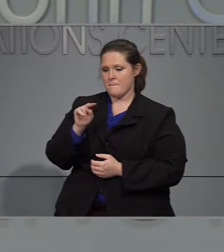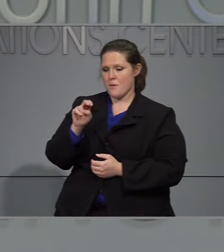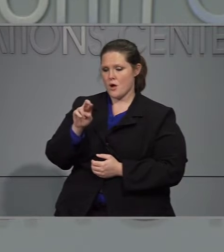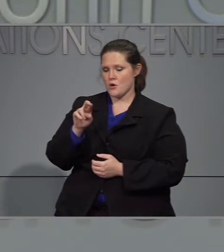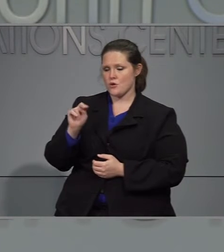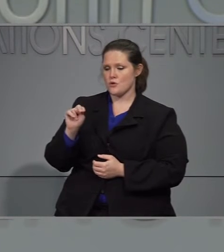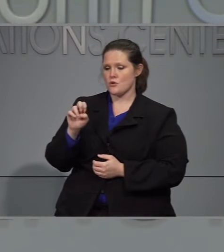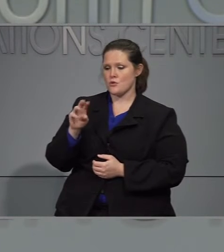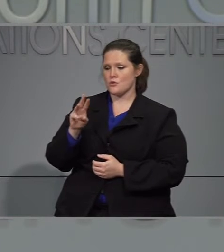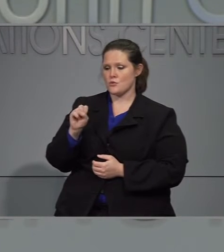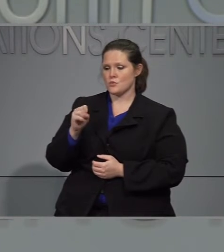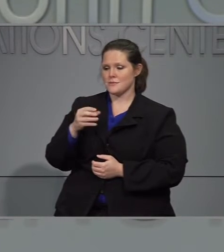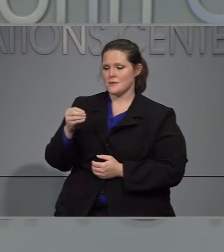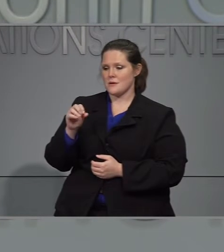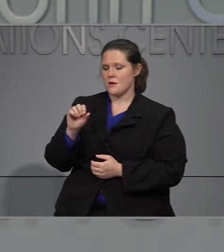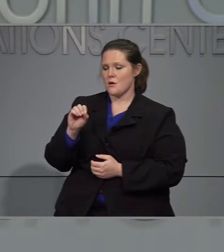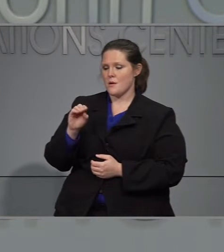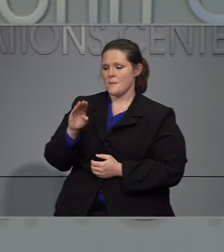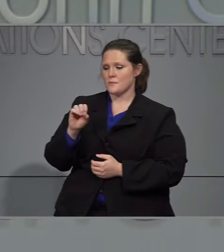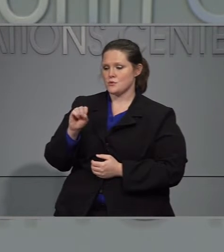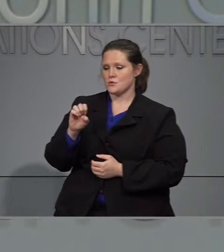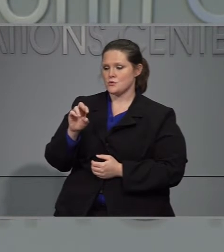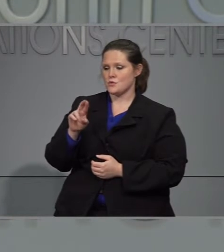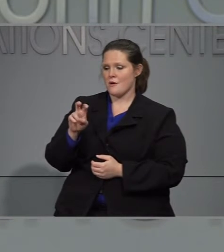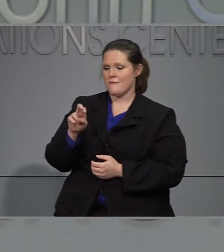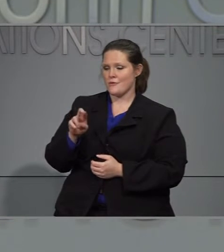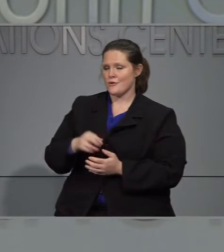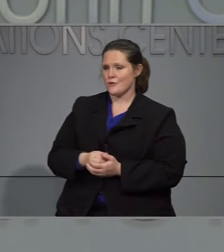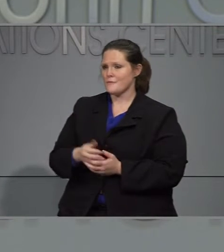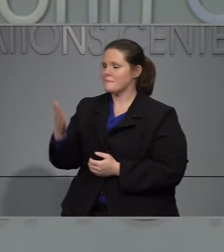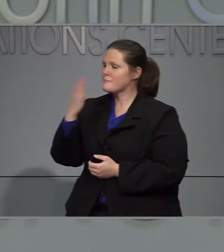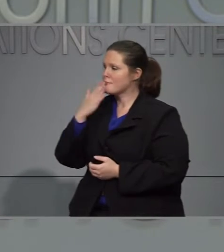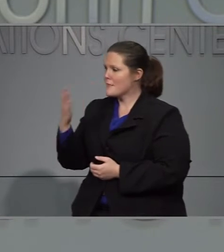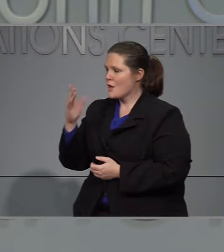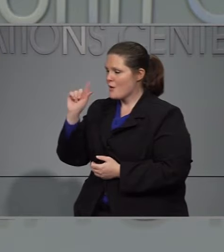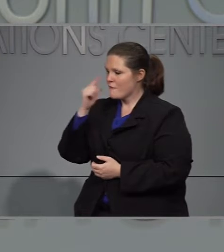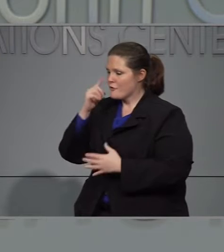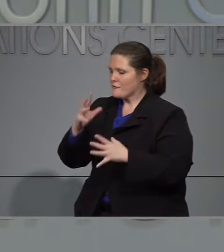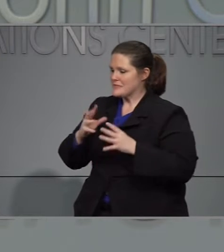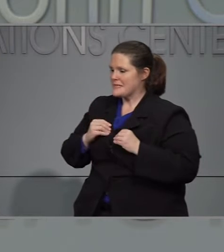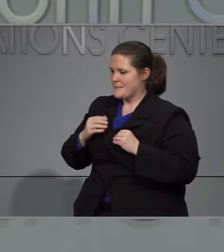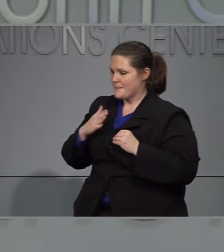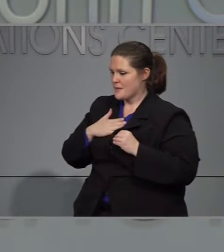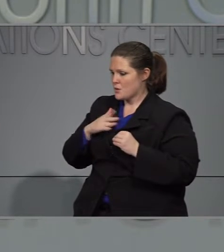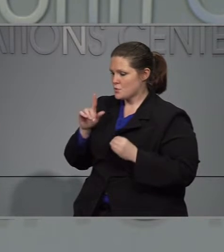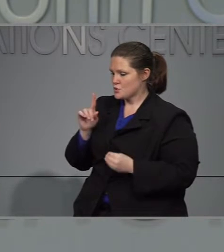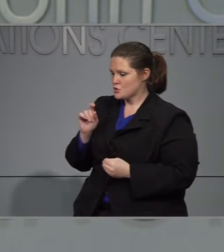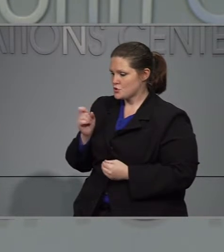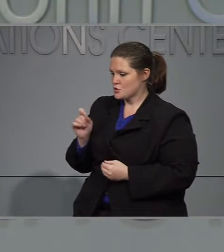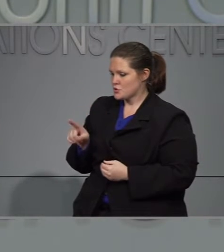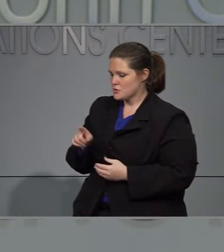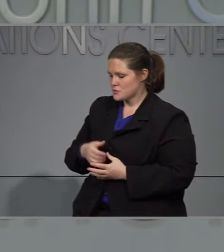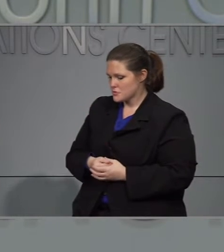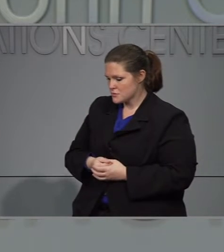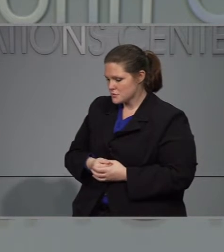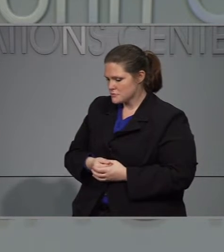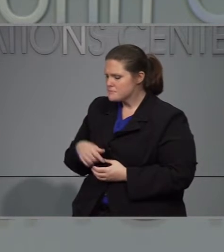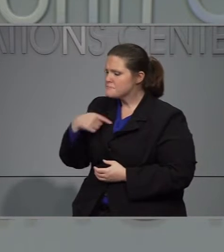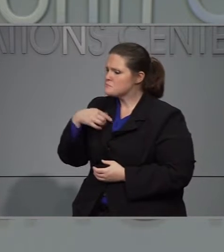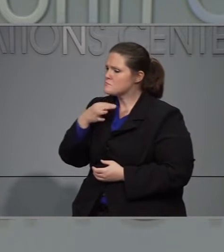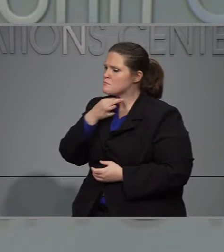Hola, muchísimas gracias por aceptar mi pregunta. Gobernador Cooper, ¿por qué usted decidió